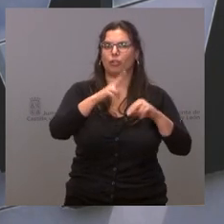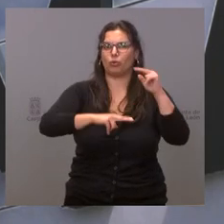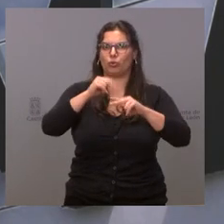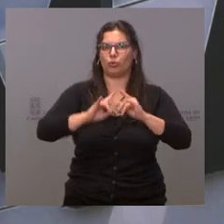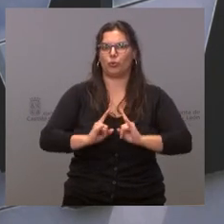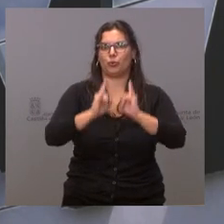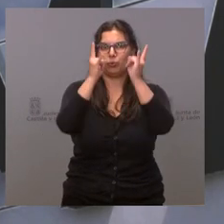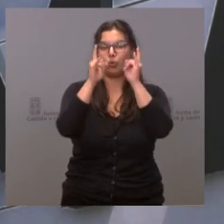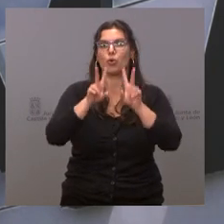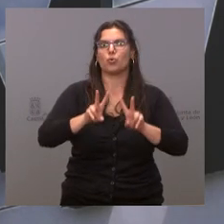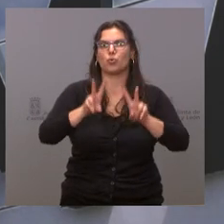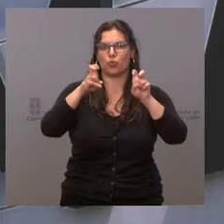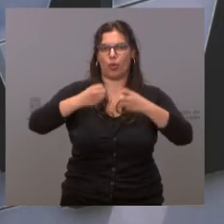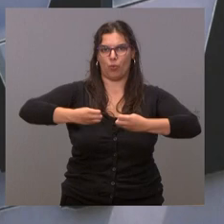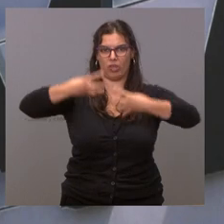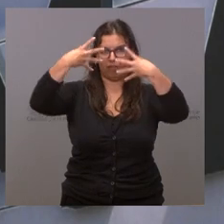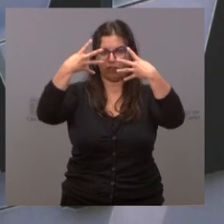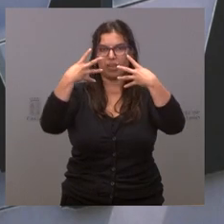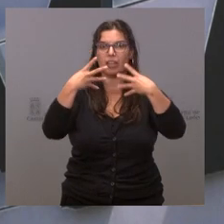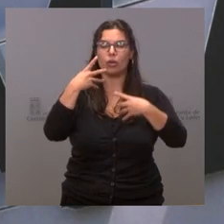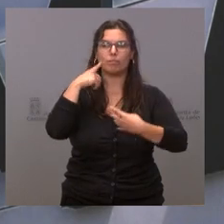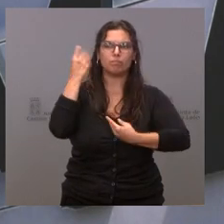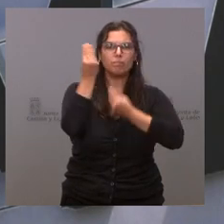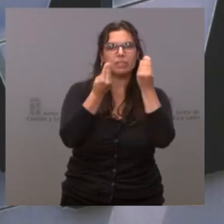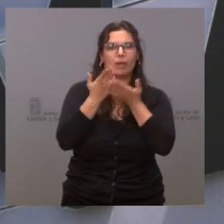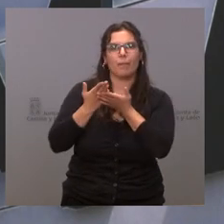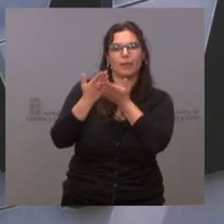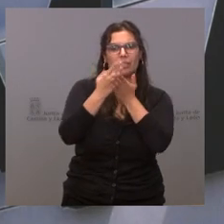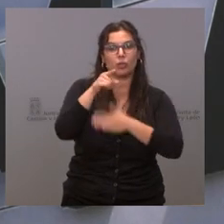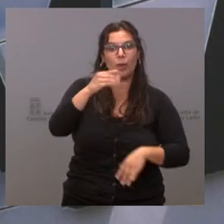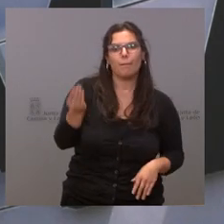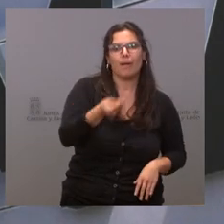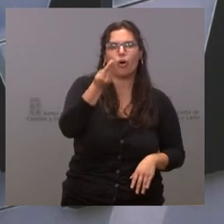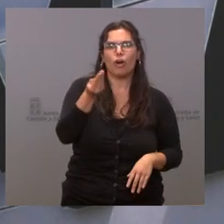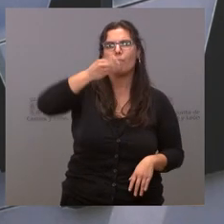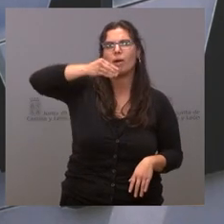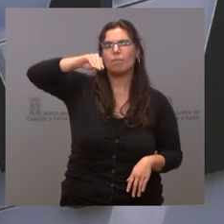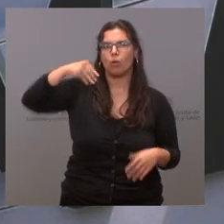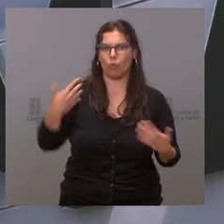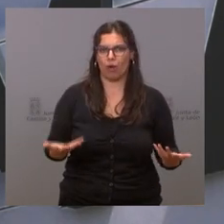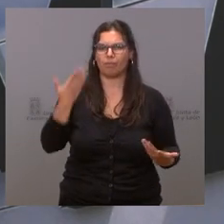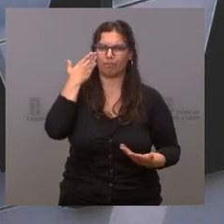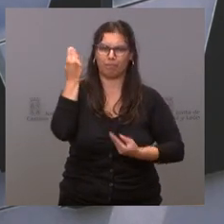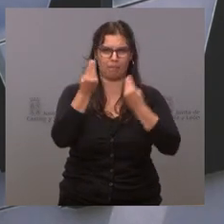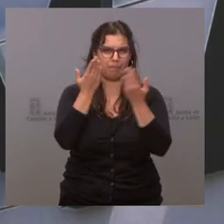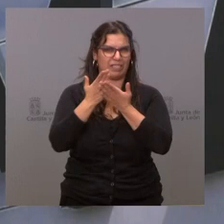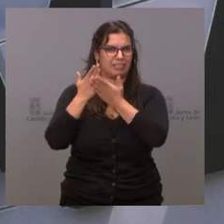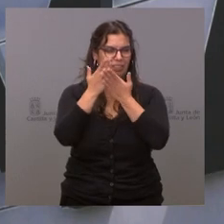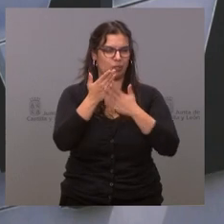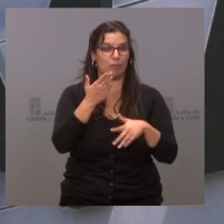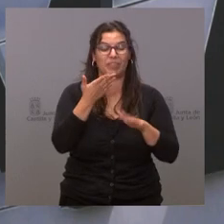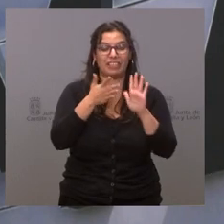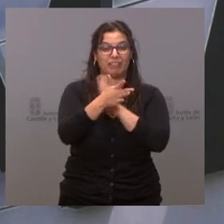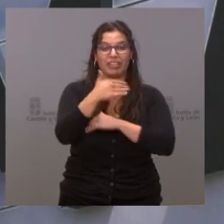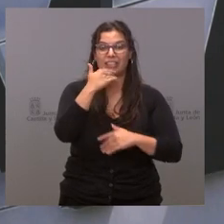estudiando la posibilidad de obtener mejoras en ese edificio estamos hablando de casi